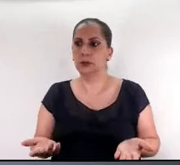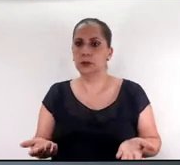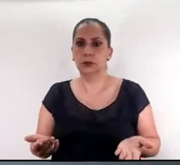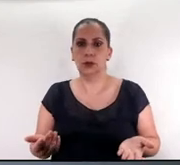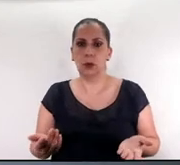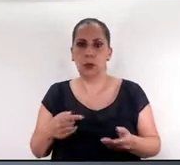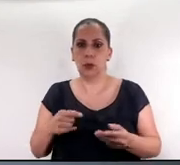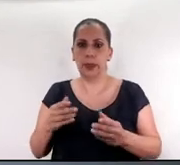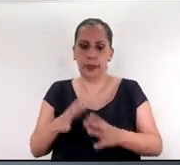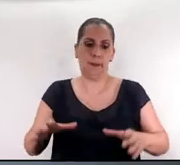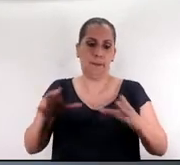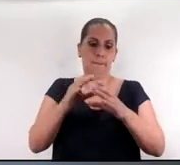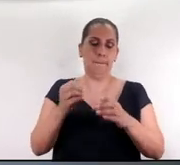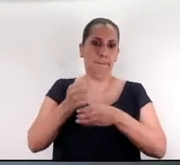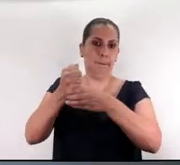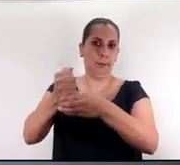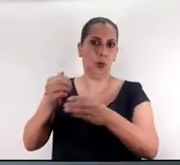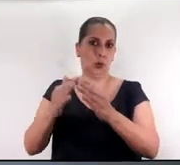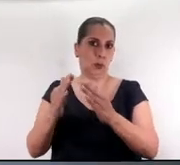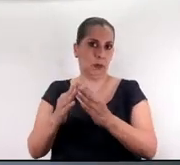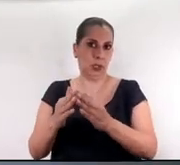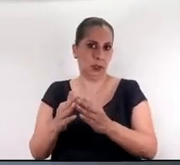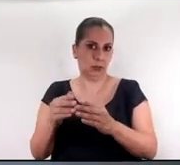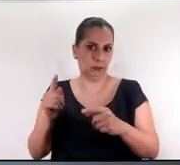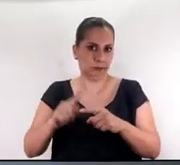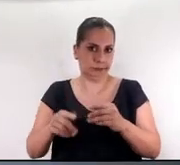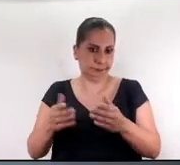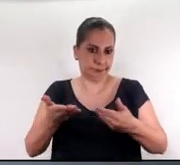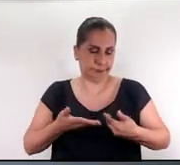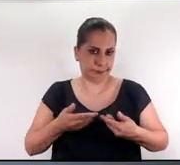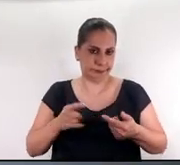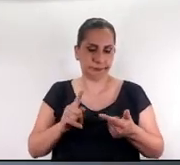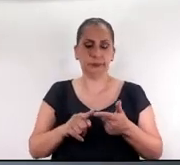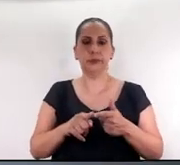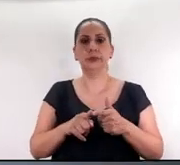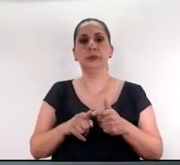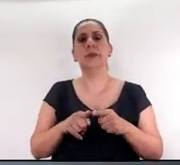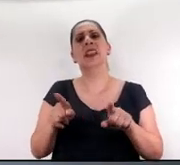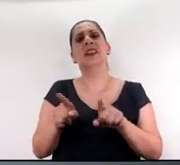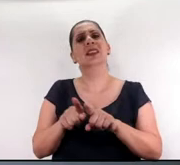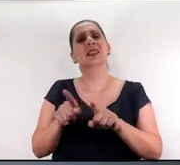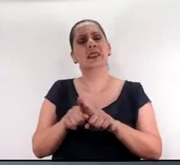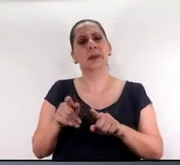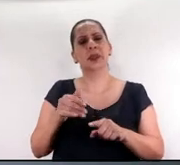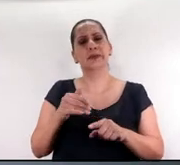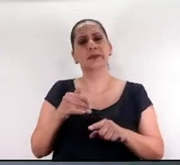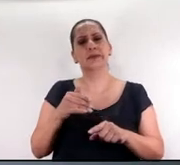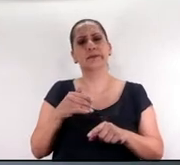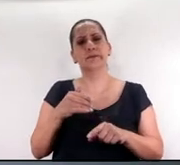calificar, ¿verdad?, por un bono de interés social, por supuesto, pero también tiene